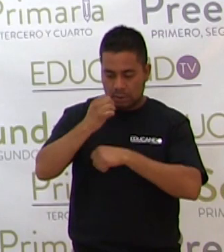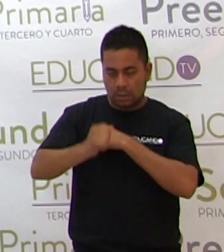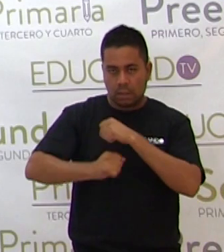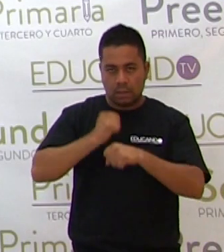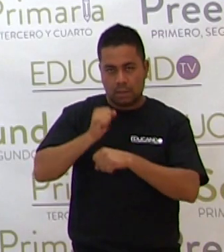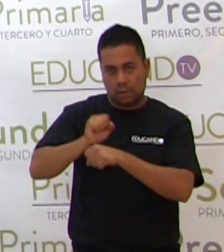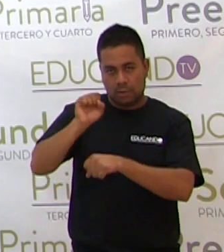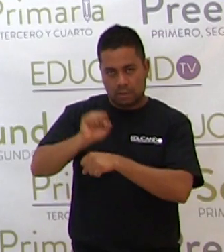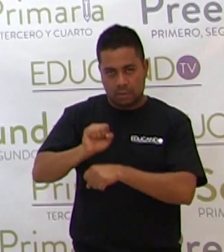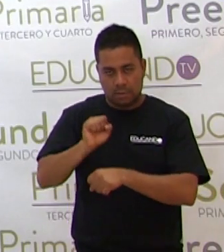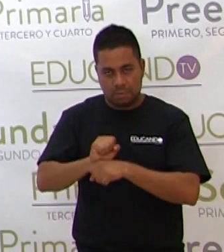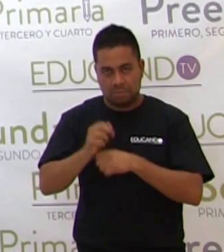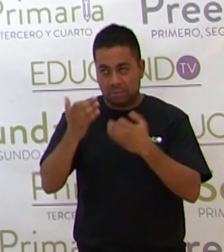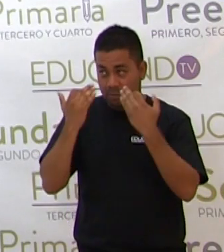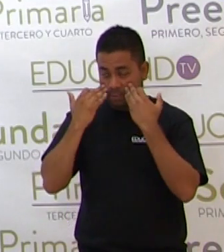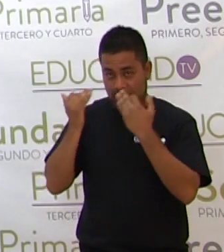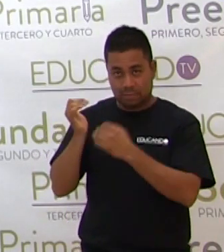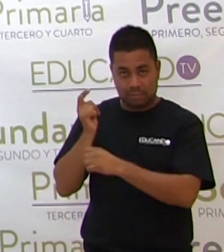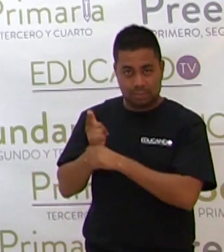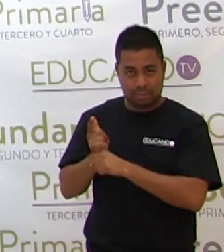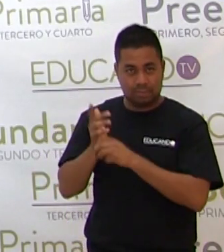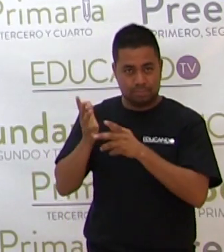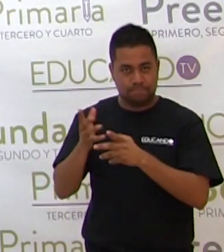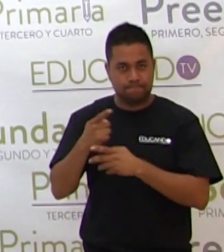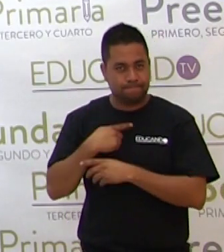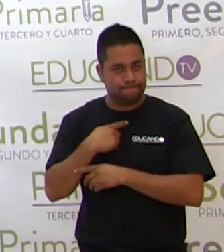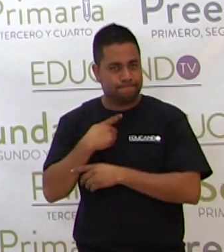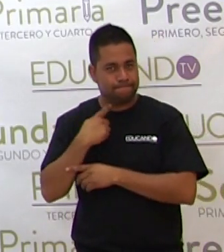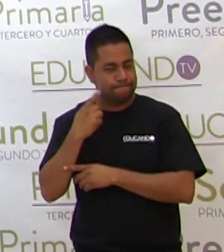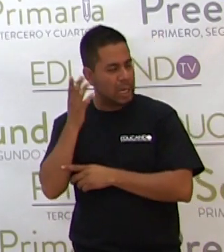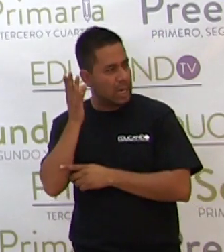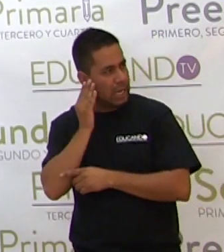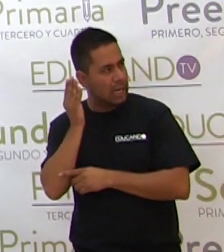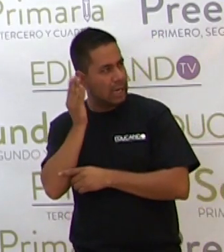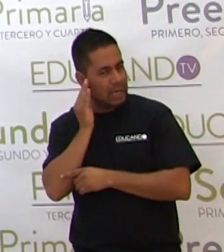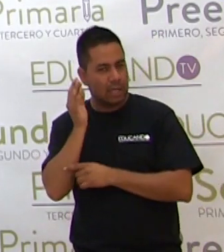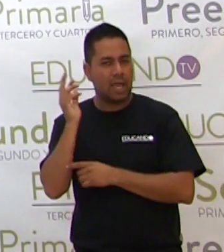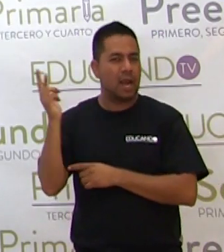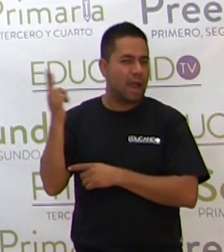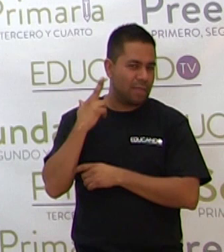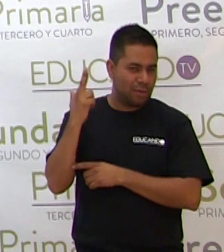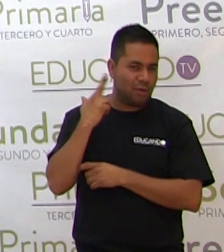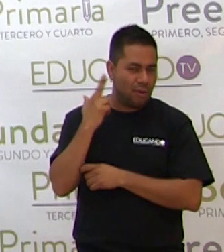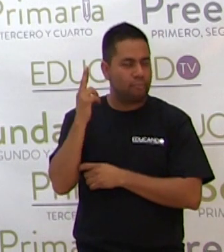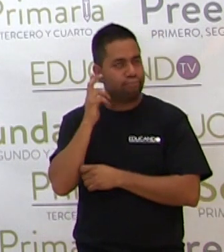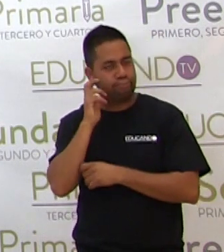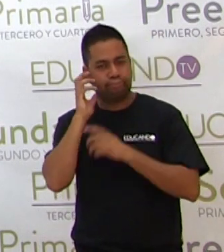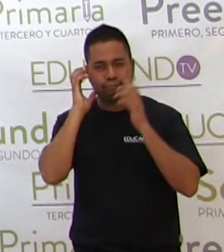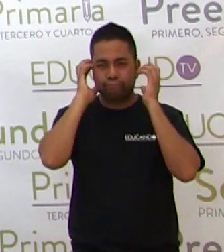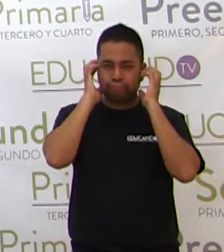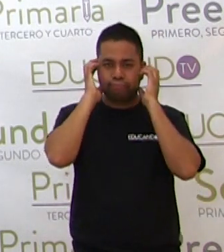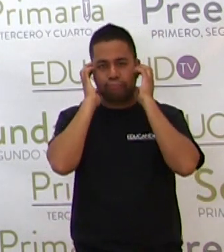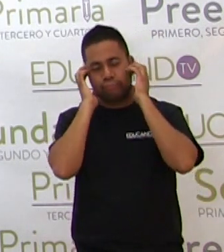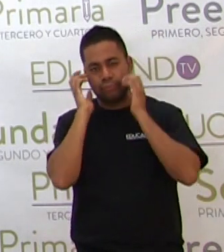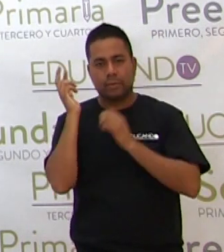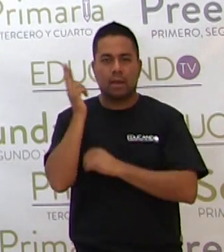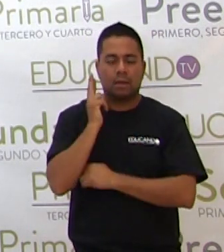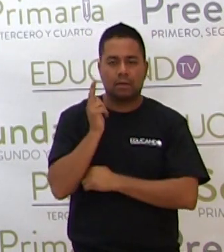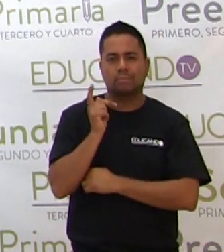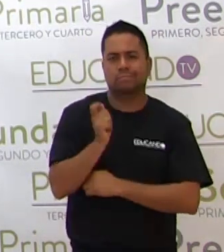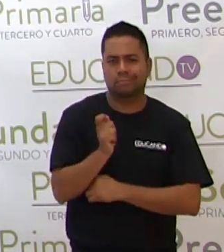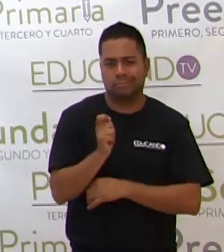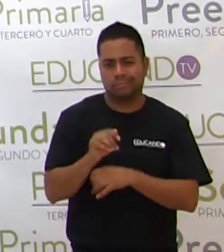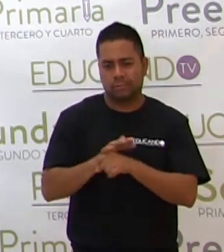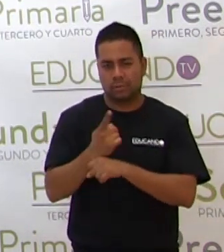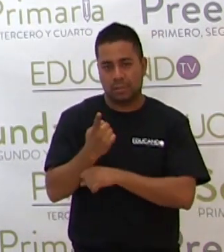como ustedes se dieron cuenta estaba yo escuchando el radio la radio esto porque